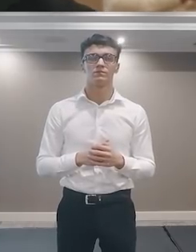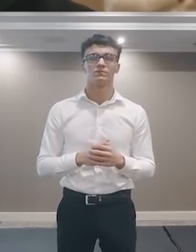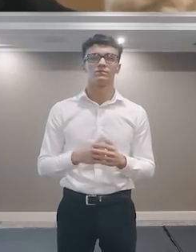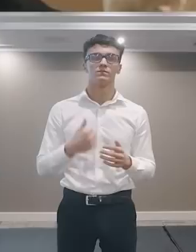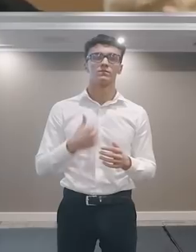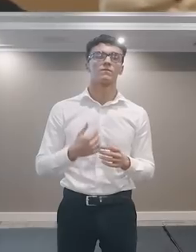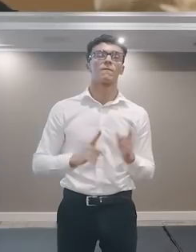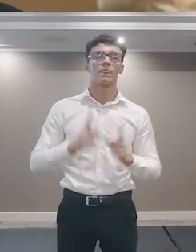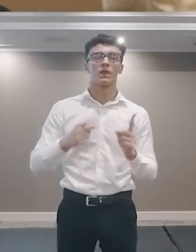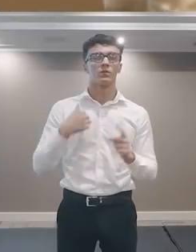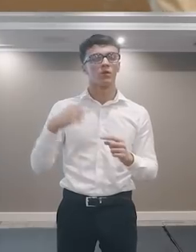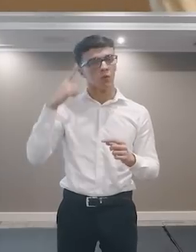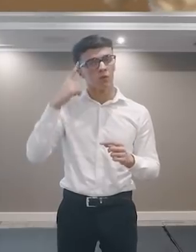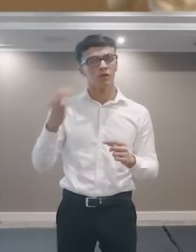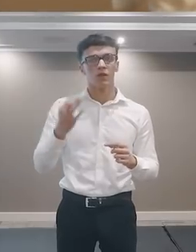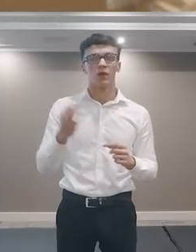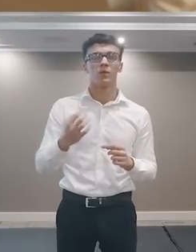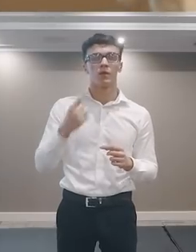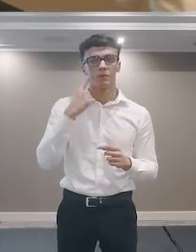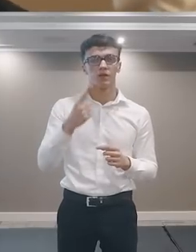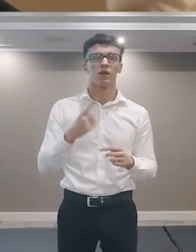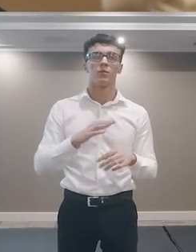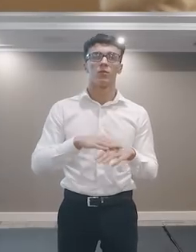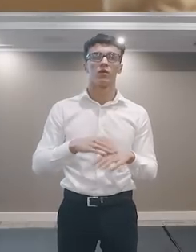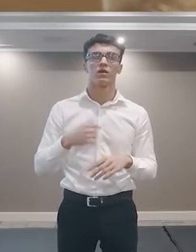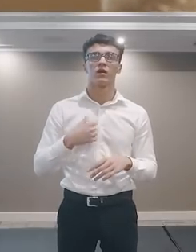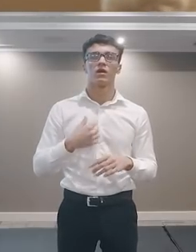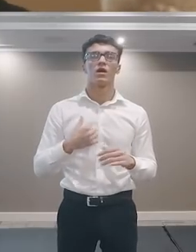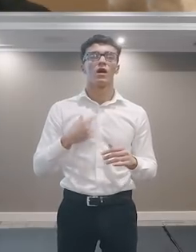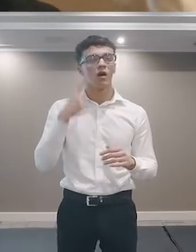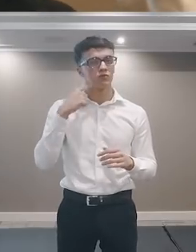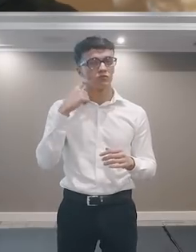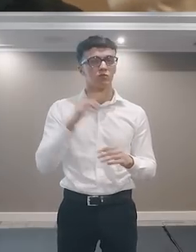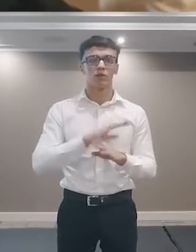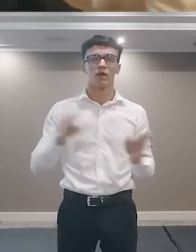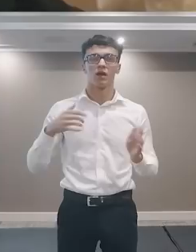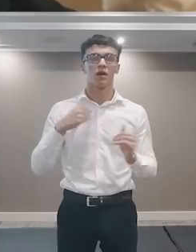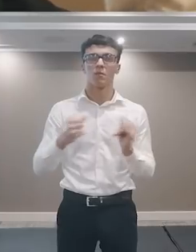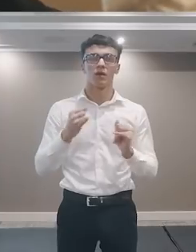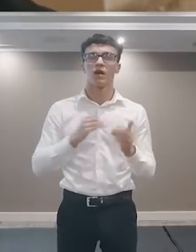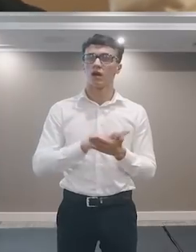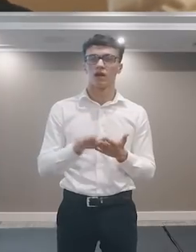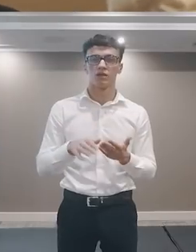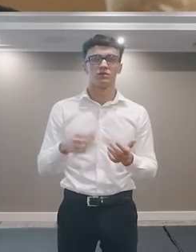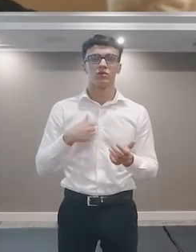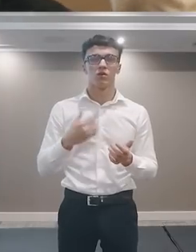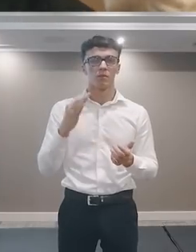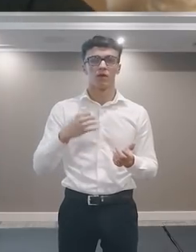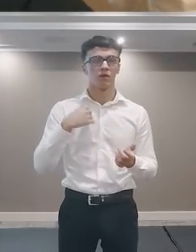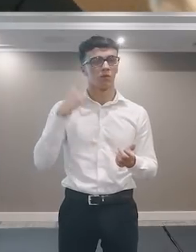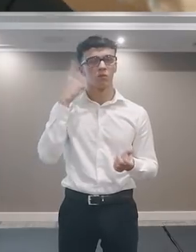que ser más agradecido con eso no de valorarlo más porque ya estamos tan acostumbrados a viajar gratis al igual que esto es increíble esto es increíble